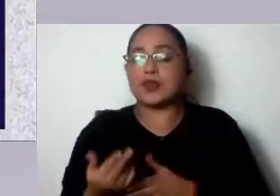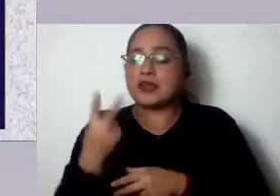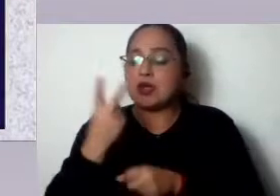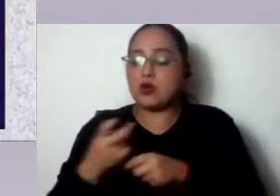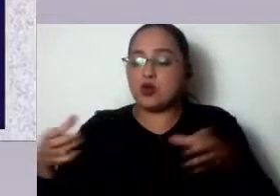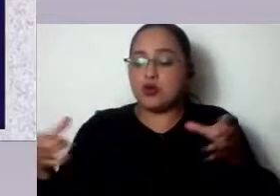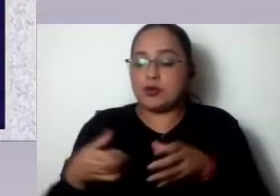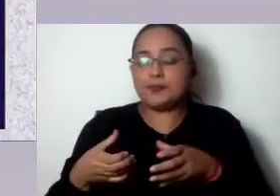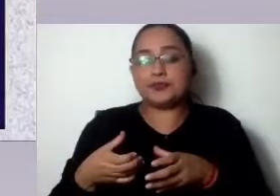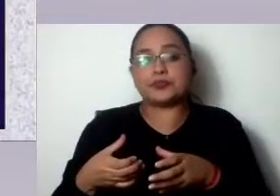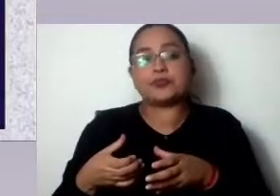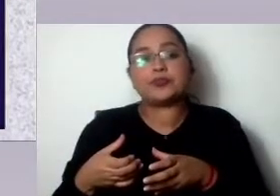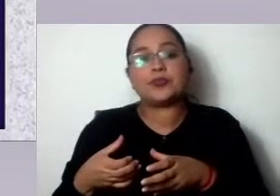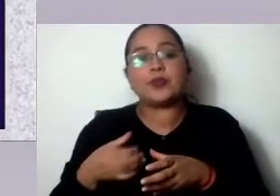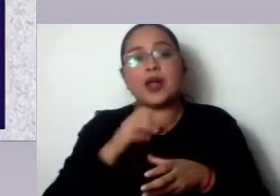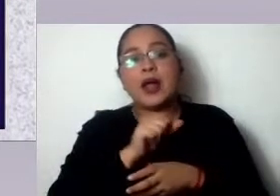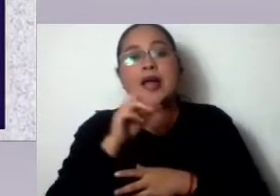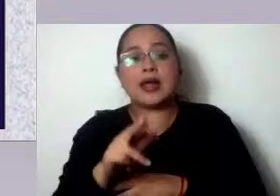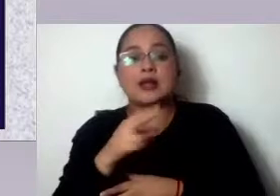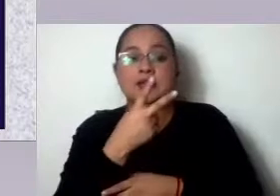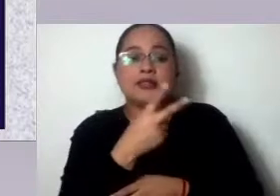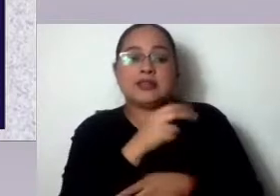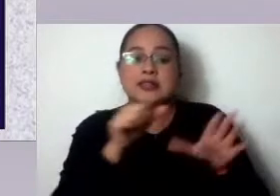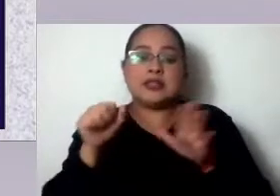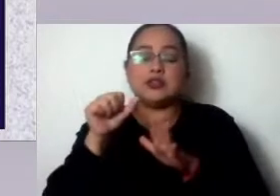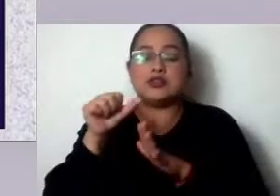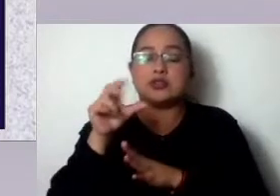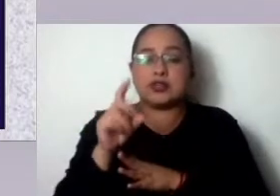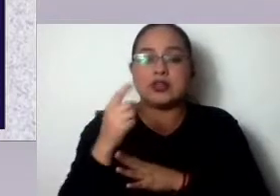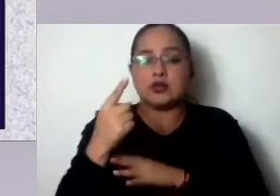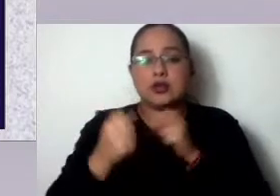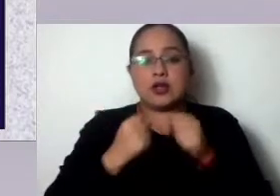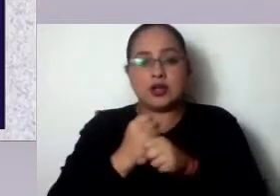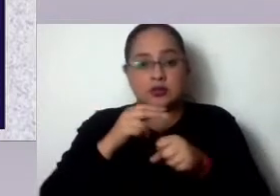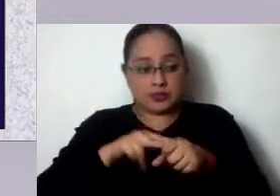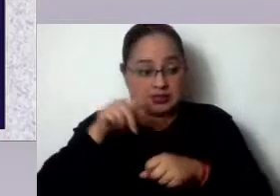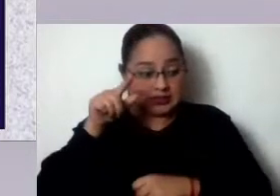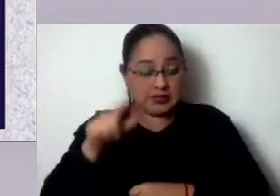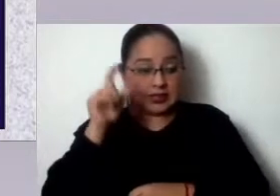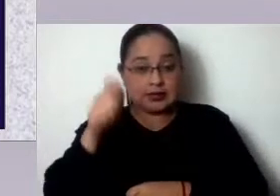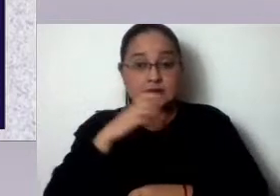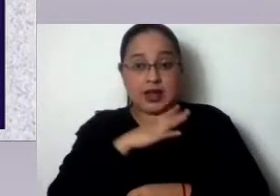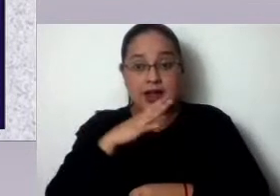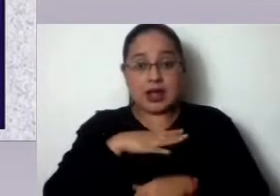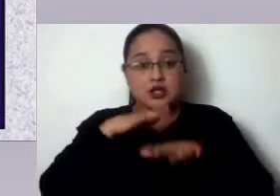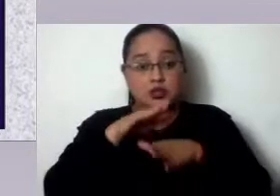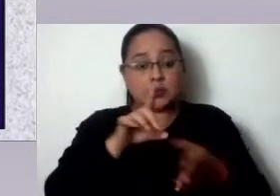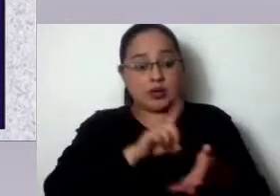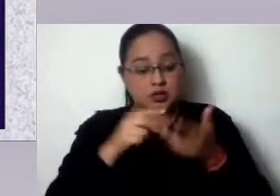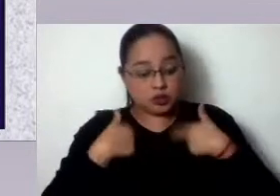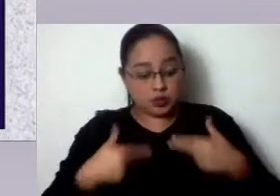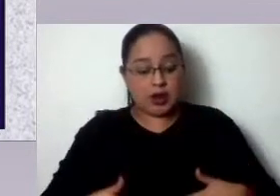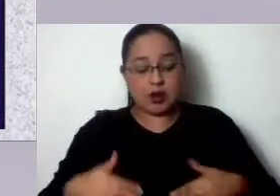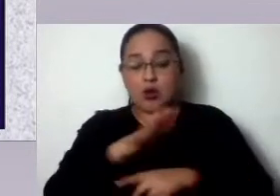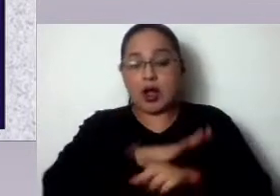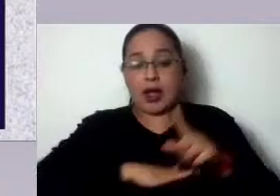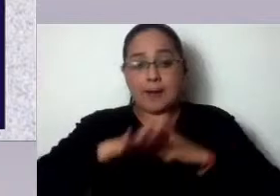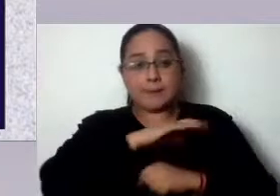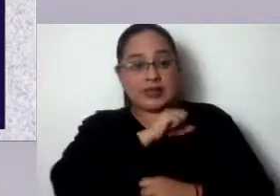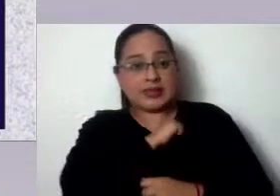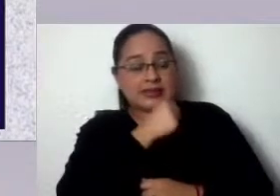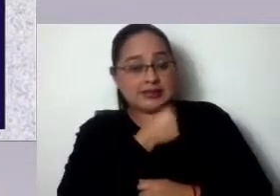revisión 641 2017 que tratándose de la justiciabilidad del derecho humano al medio ambiente sano